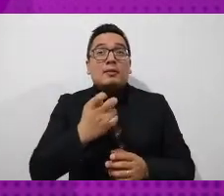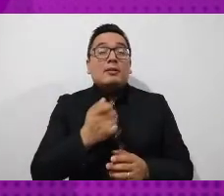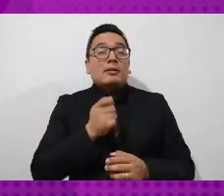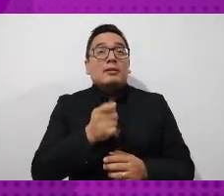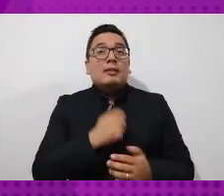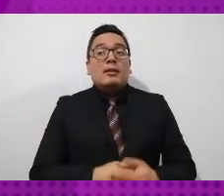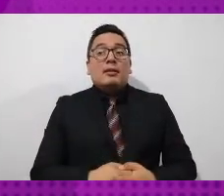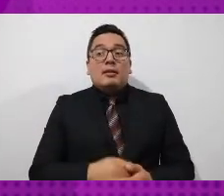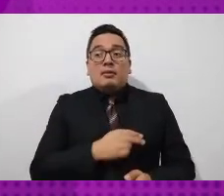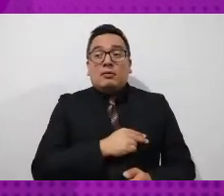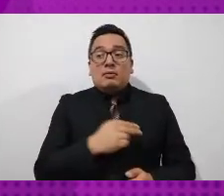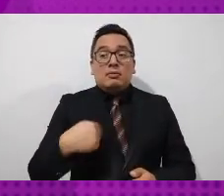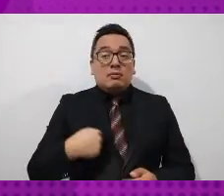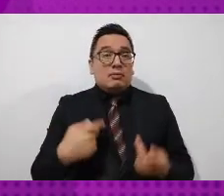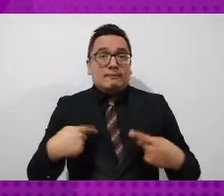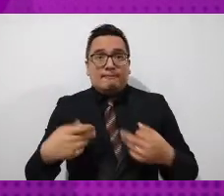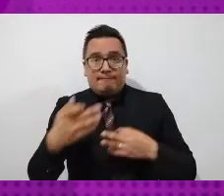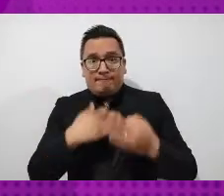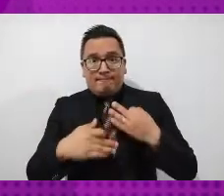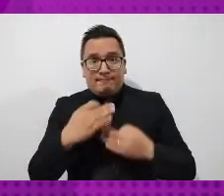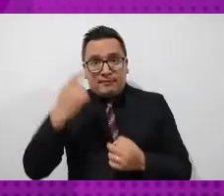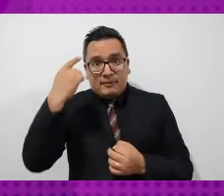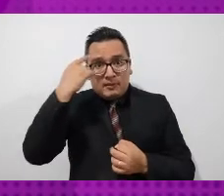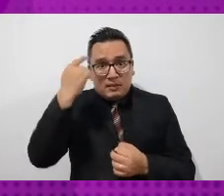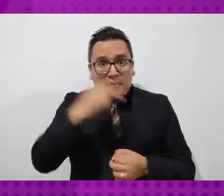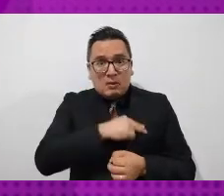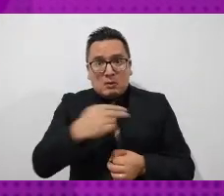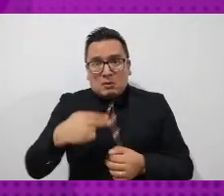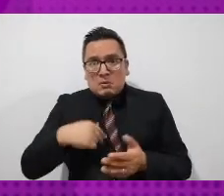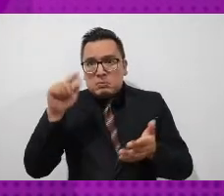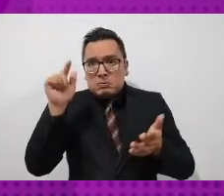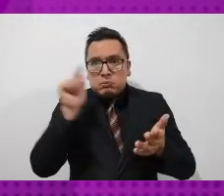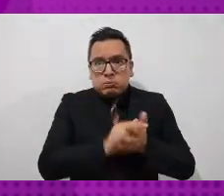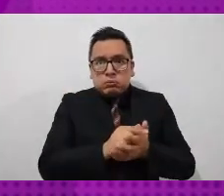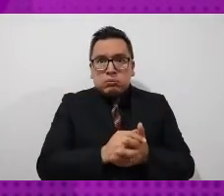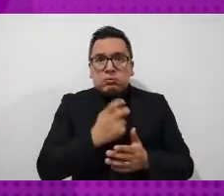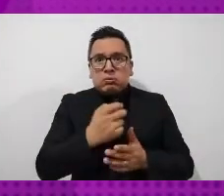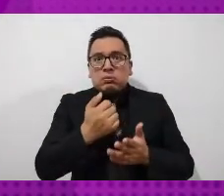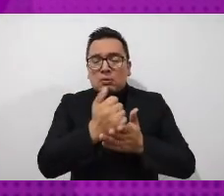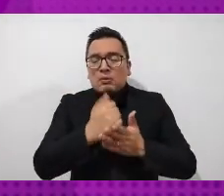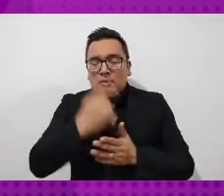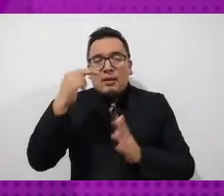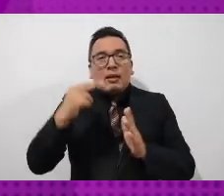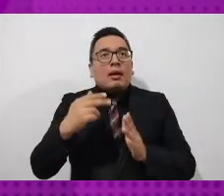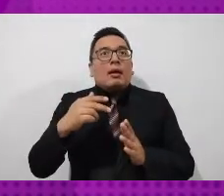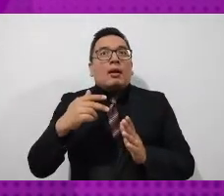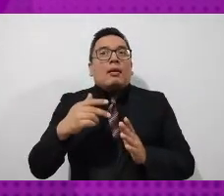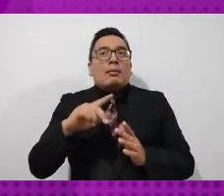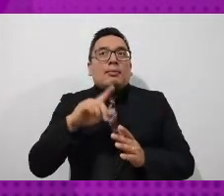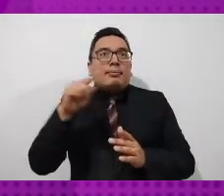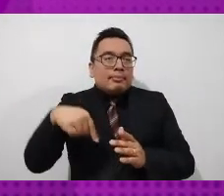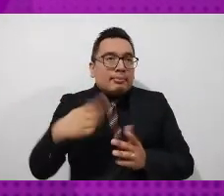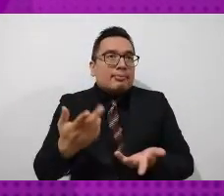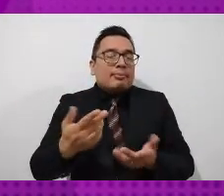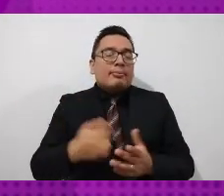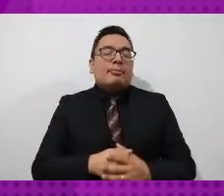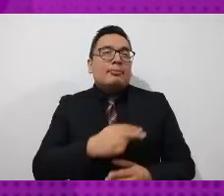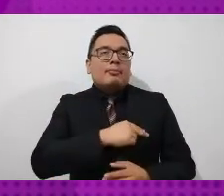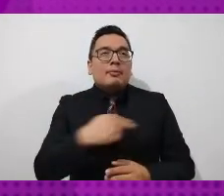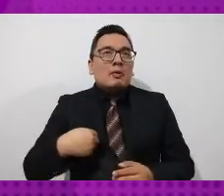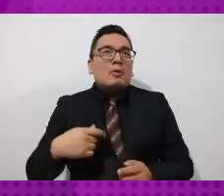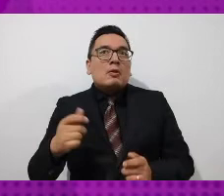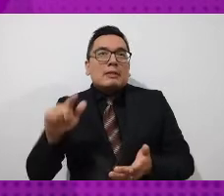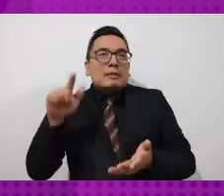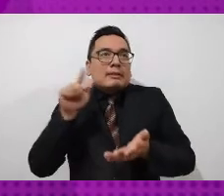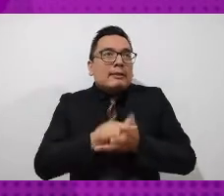ejercicio que tenemos la ciudadanía para poder emitir las leyes que nos van a regir a nosotros. Y si bien es